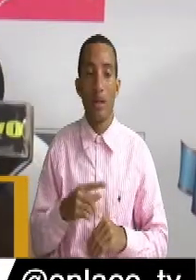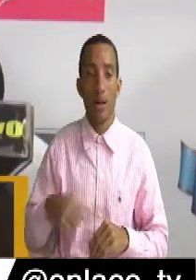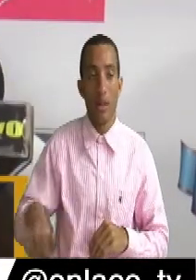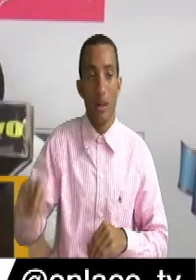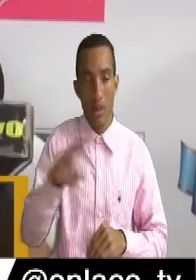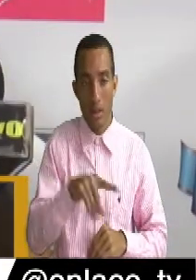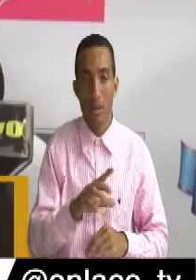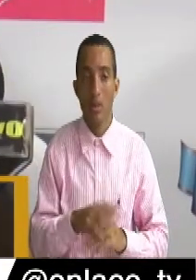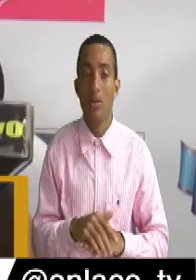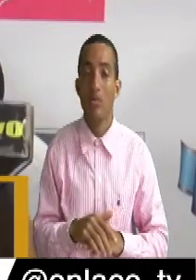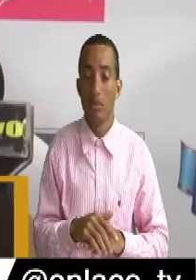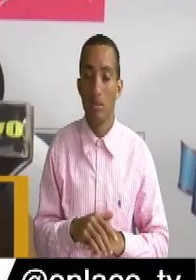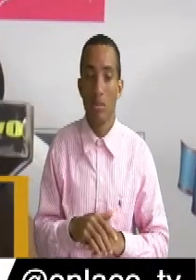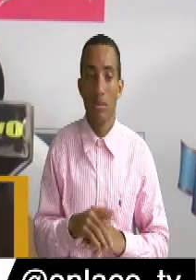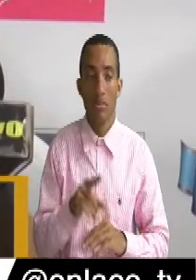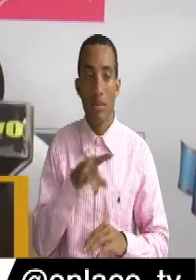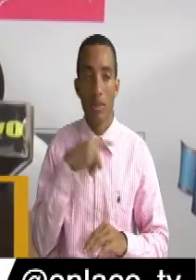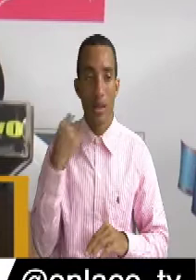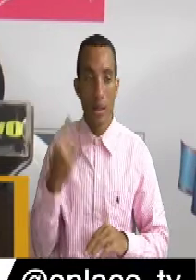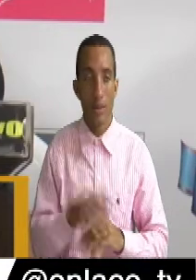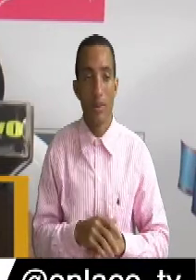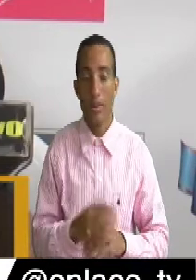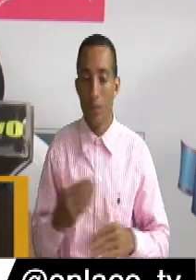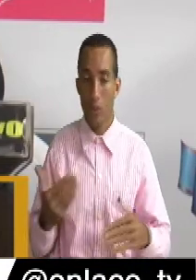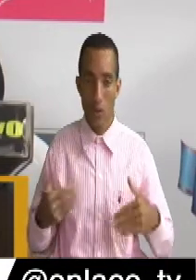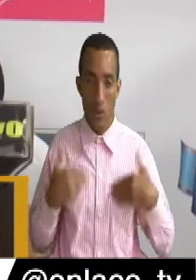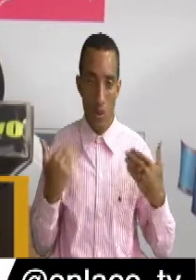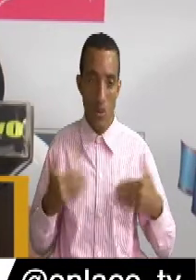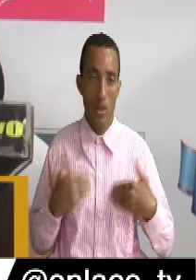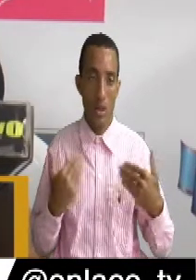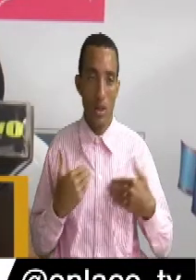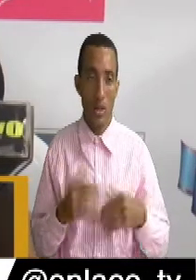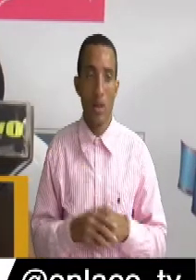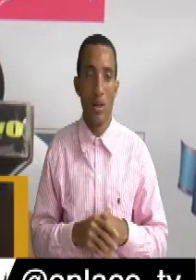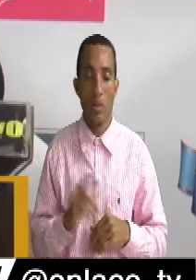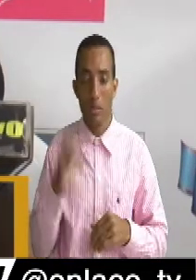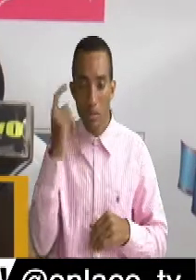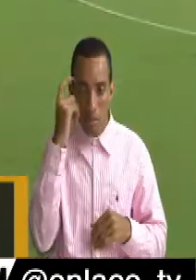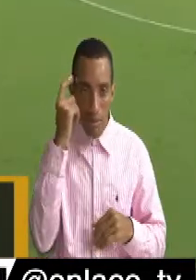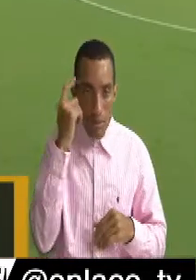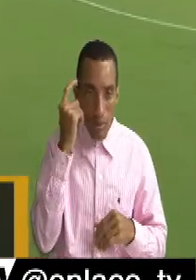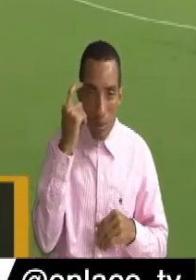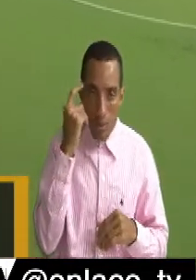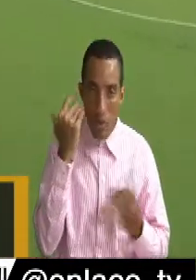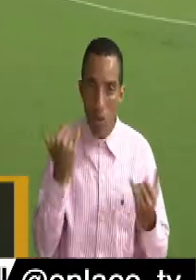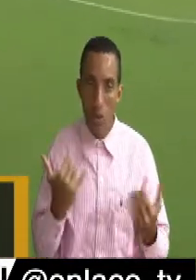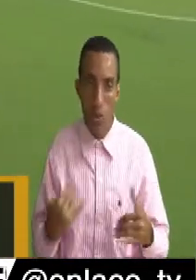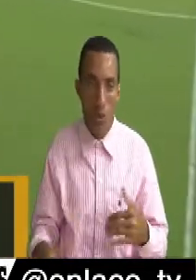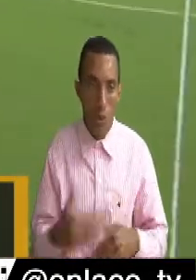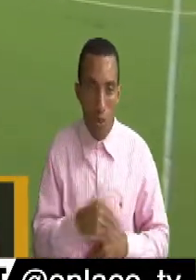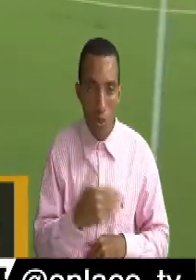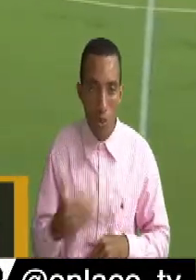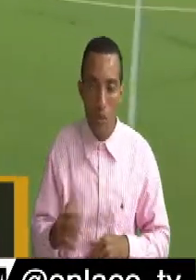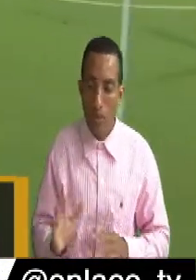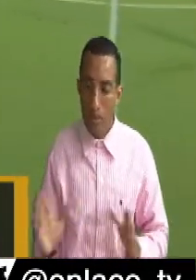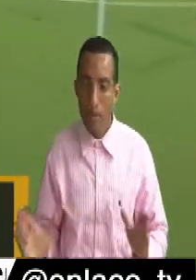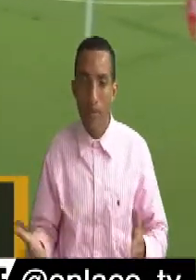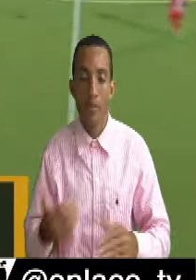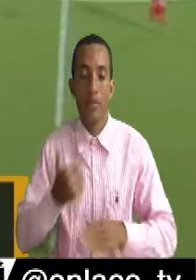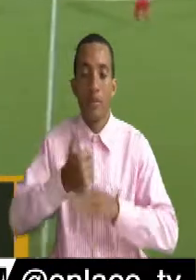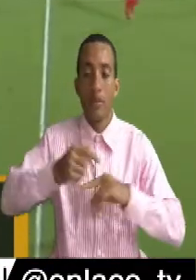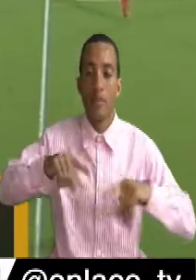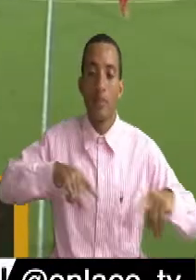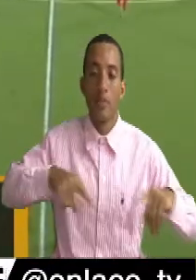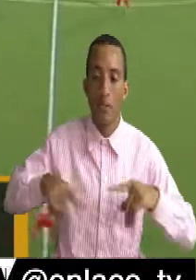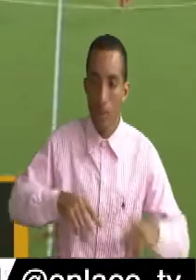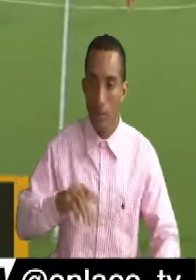ellos. Pero bueno, no, contento porque hubo más inteligencia de juego hoy. Los orientados por el profe Jorge Luis Bernal se